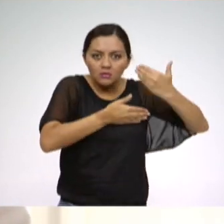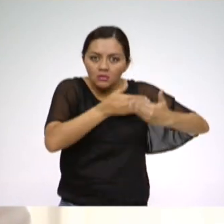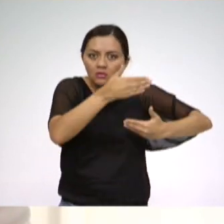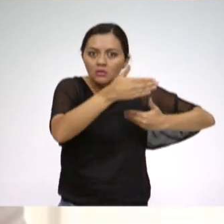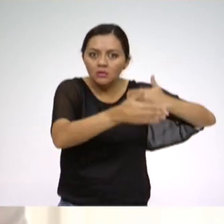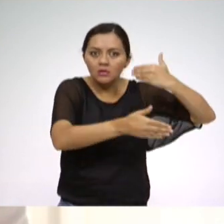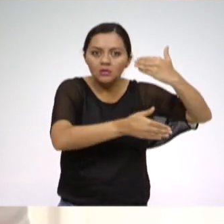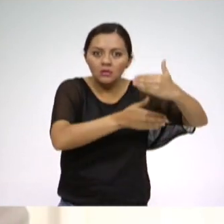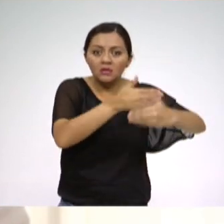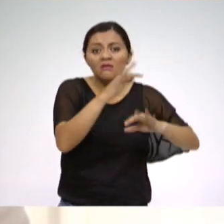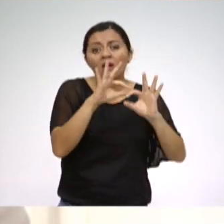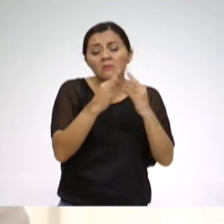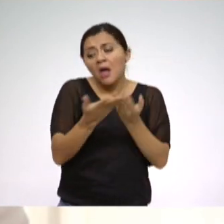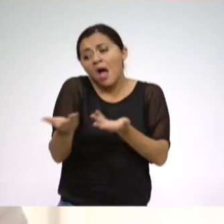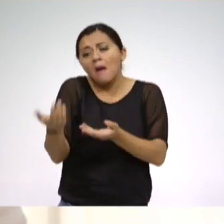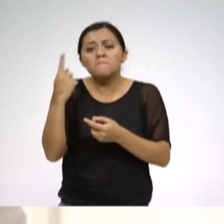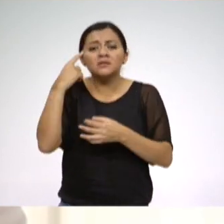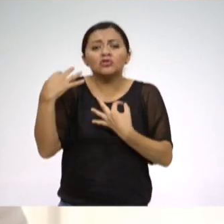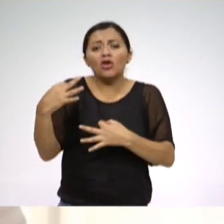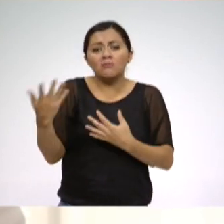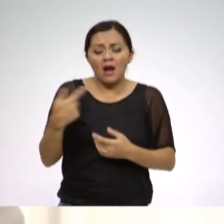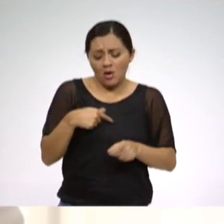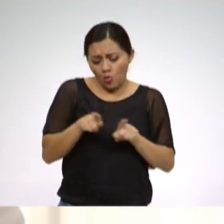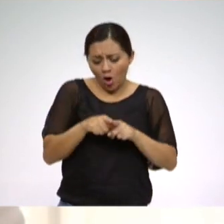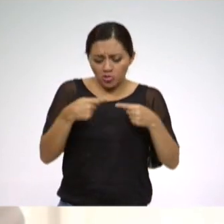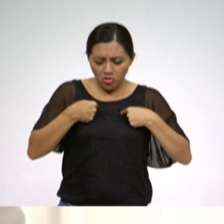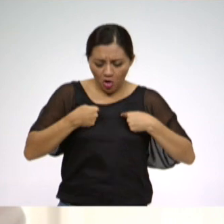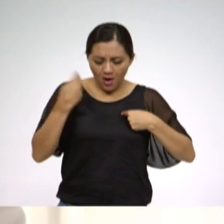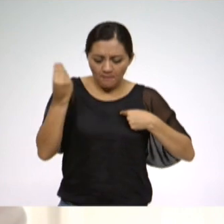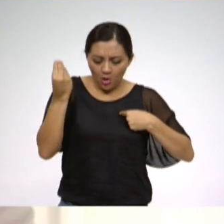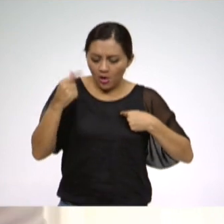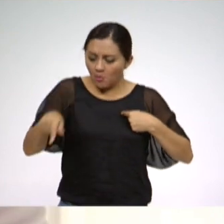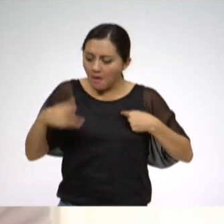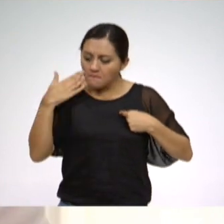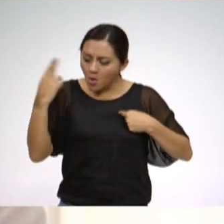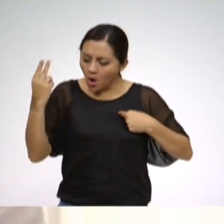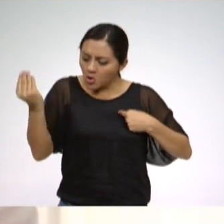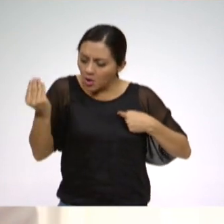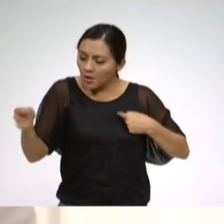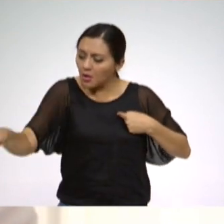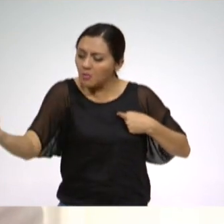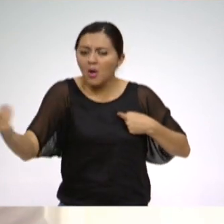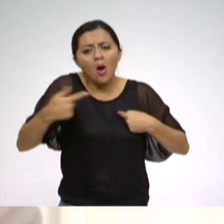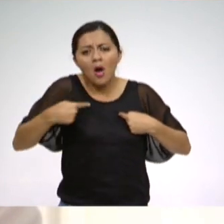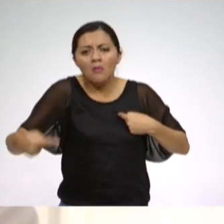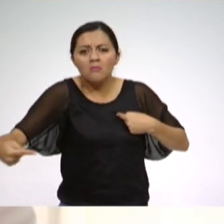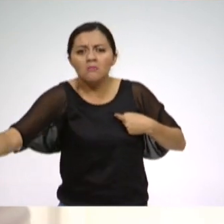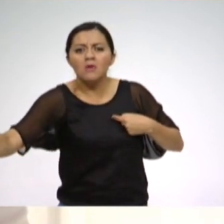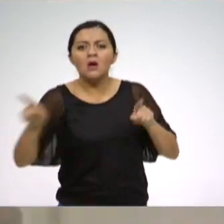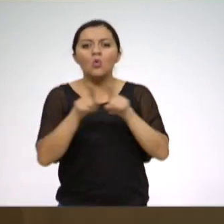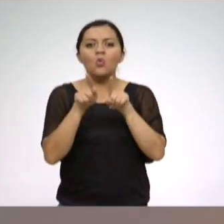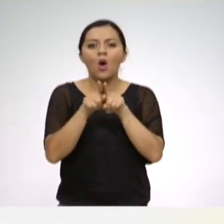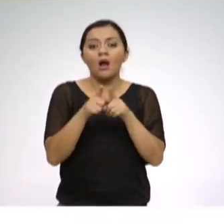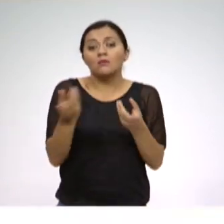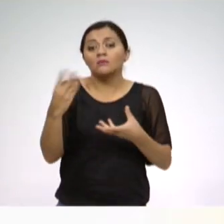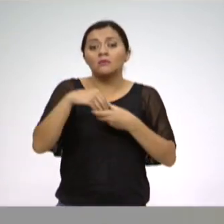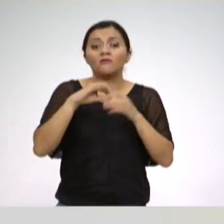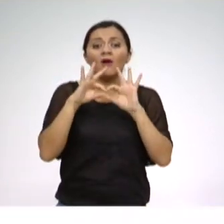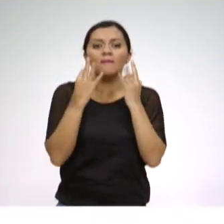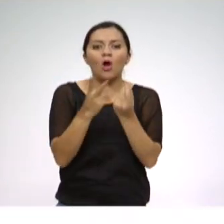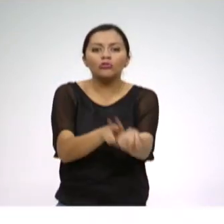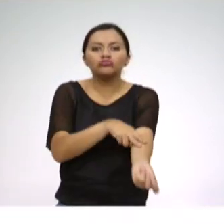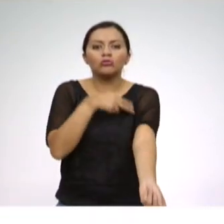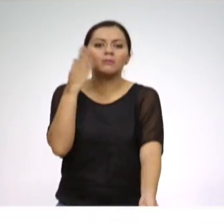familias que también son tolerantes al embarazo en la adolescencia, porque ese es el único rol que tal vez la mujer cumple dentro de esa familia.